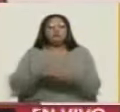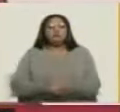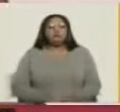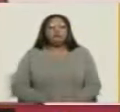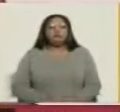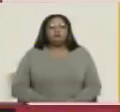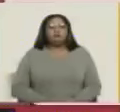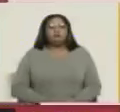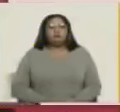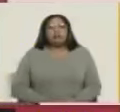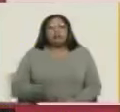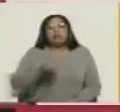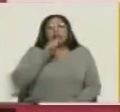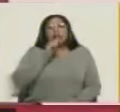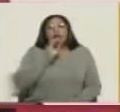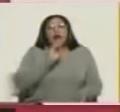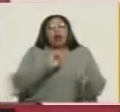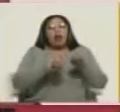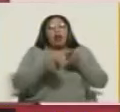Quien